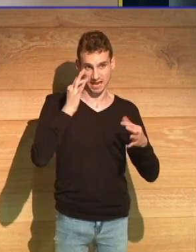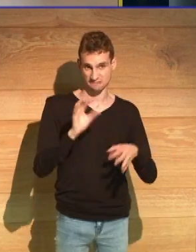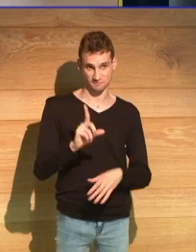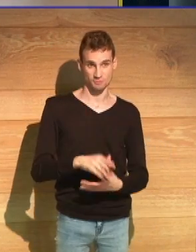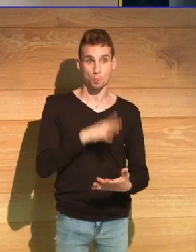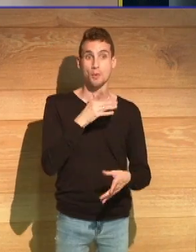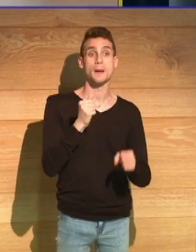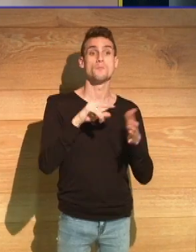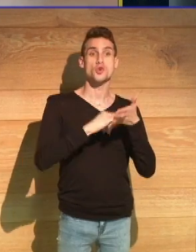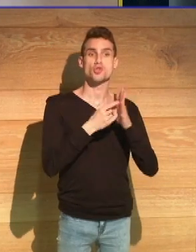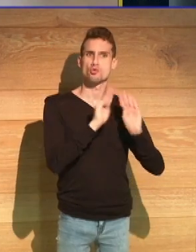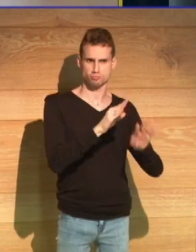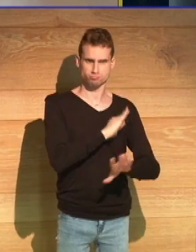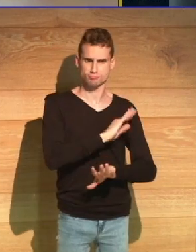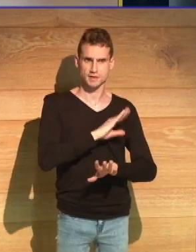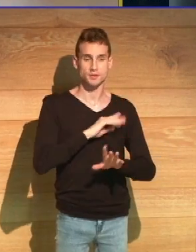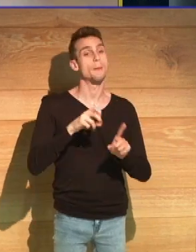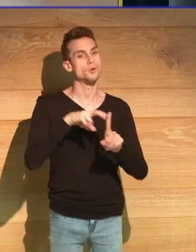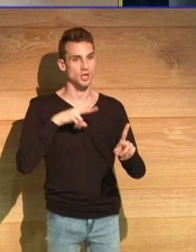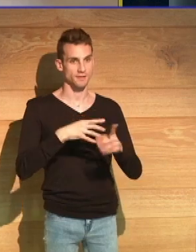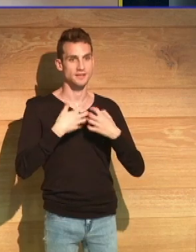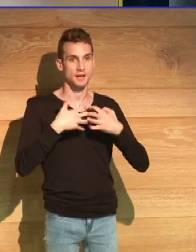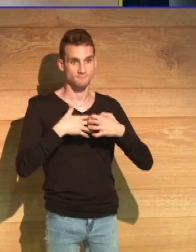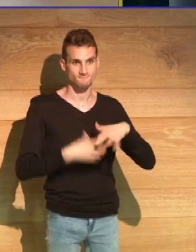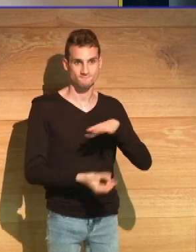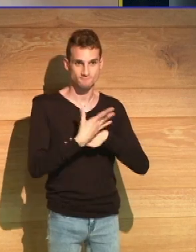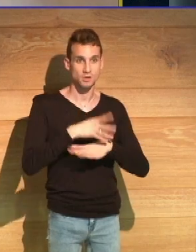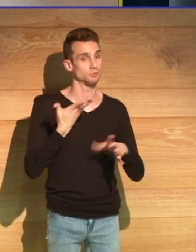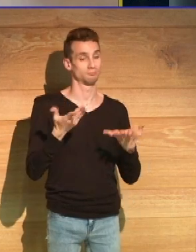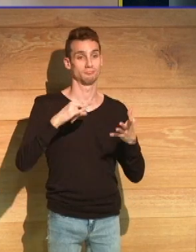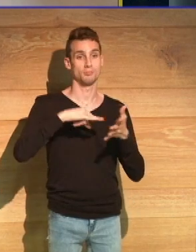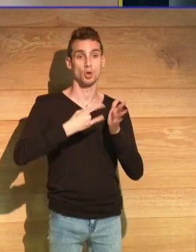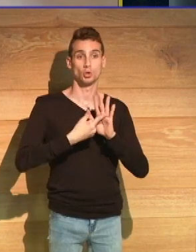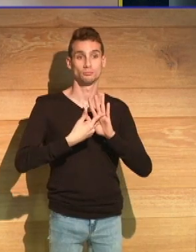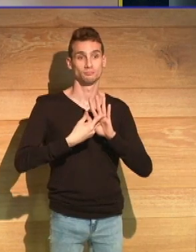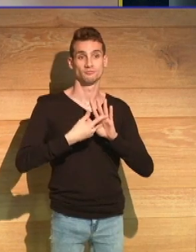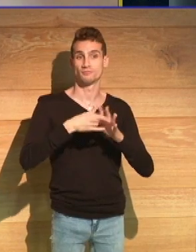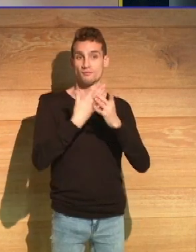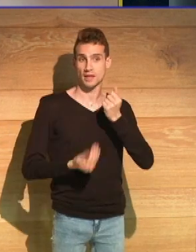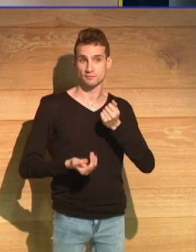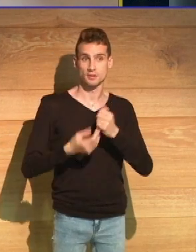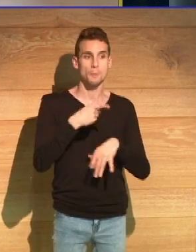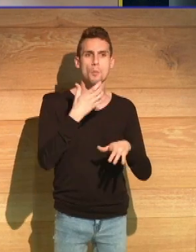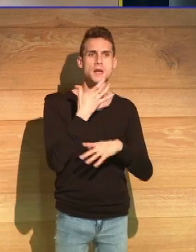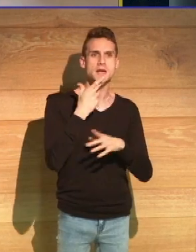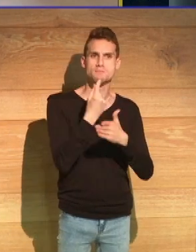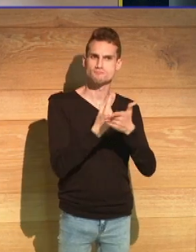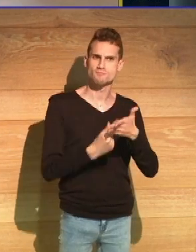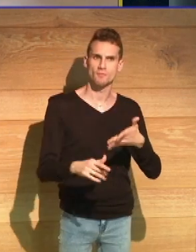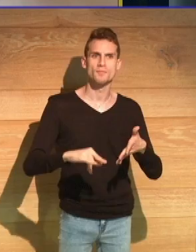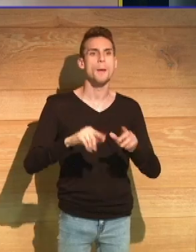proyectos, desde la perspectiva de la producción industrial, por ejemplo, fueron proyectos fallidos. Él desarrolló, por ejemplo, distintos modelos de